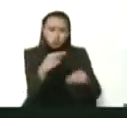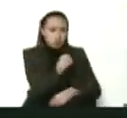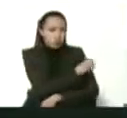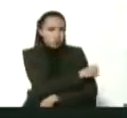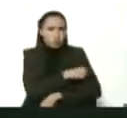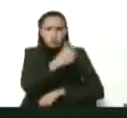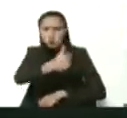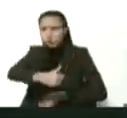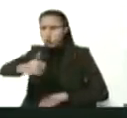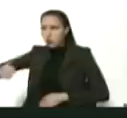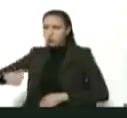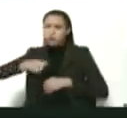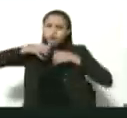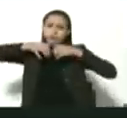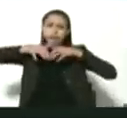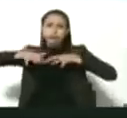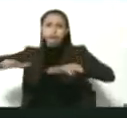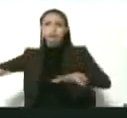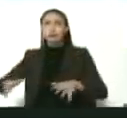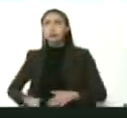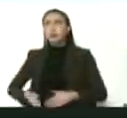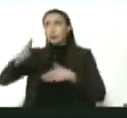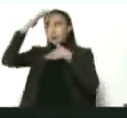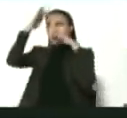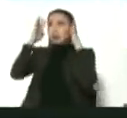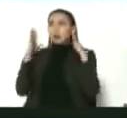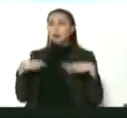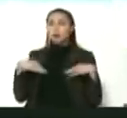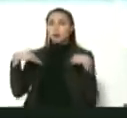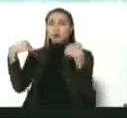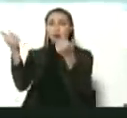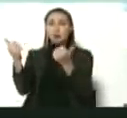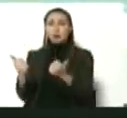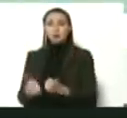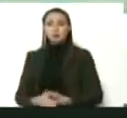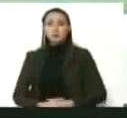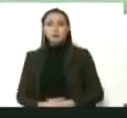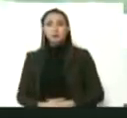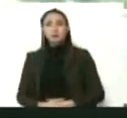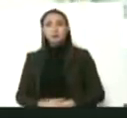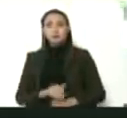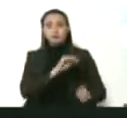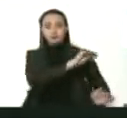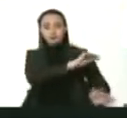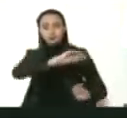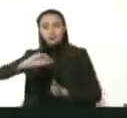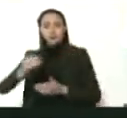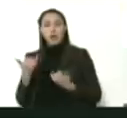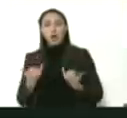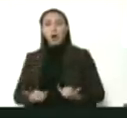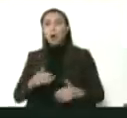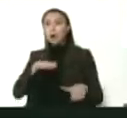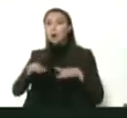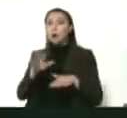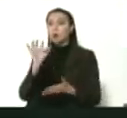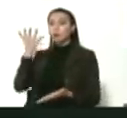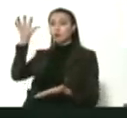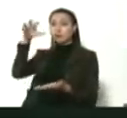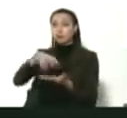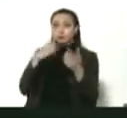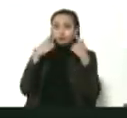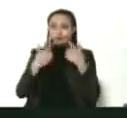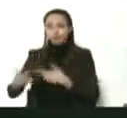de expansión de los sistemas públicos de salud. Vámonos al Estado Cojedes. Inmediato,